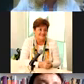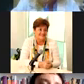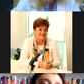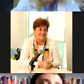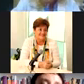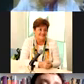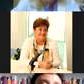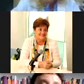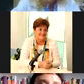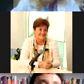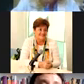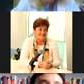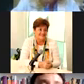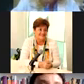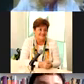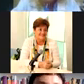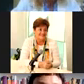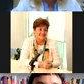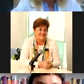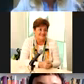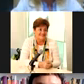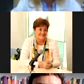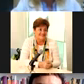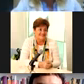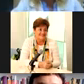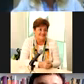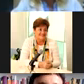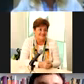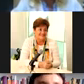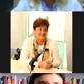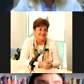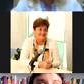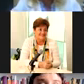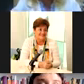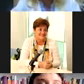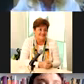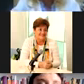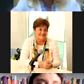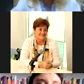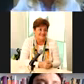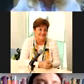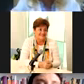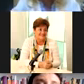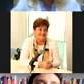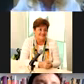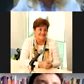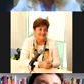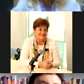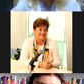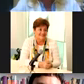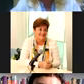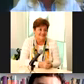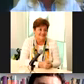trabajando en pos de los derechos sexuales de personas con discapacidad. Entonces, para darle